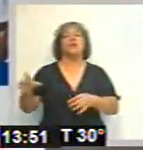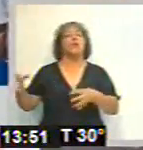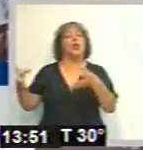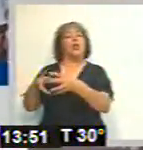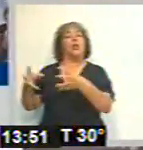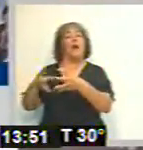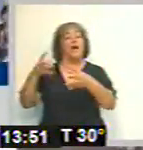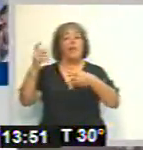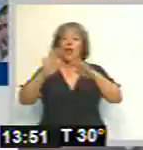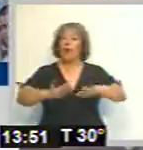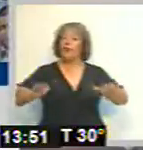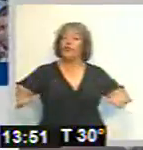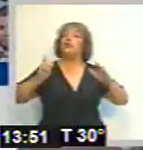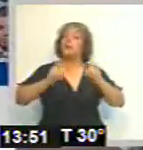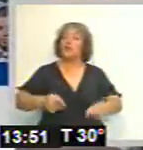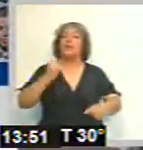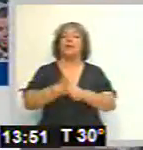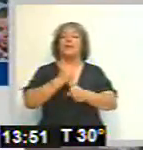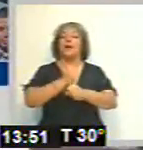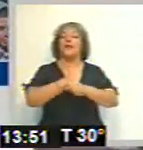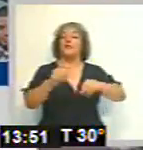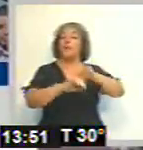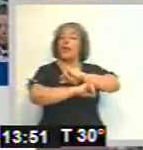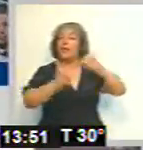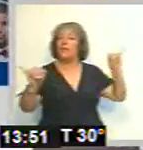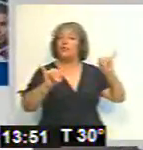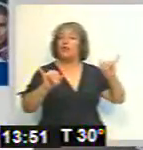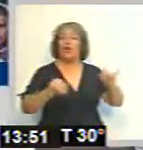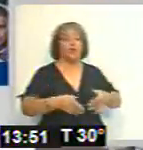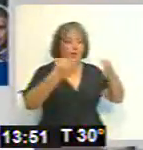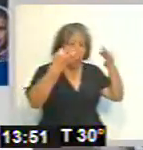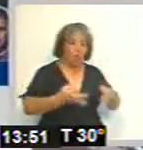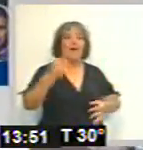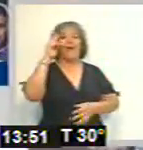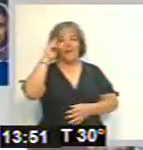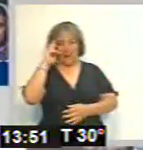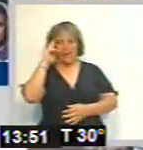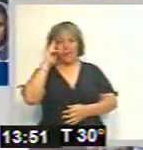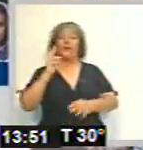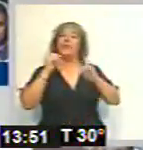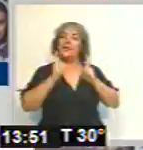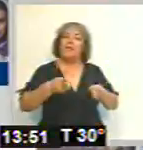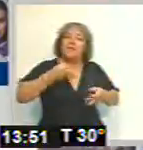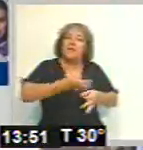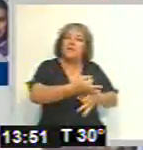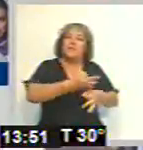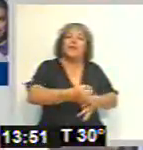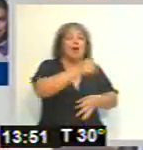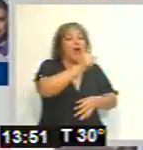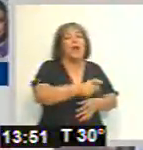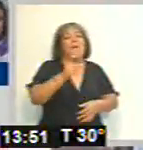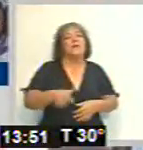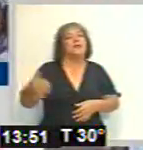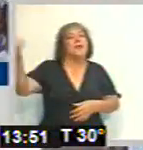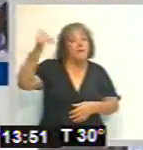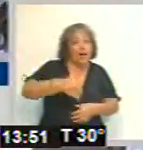del Rincón de los Niños, que están también trabajando con una campaña, que es la campaña de Buen Trato, donde estamos buscando también que los chicos y las personas se acerquen a